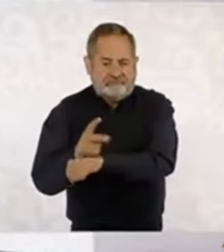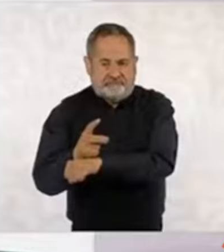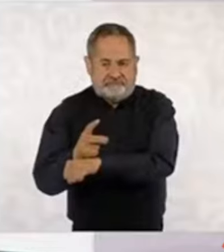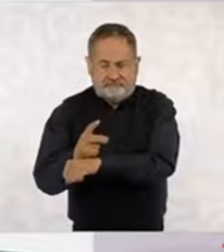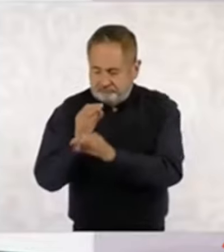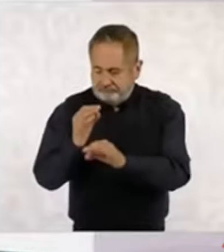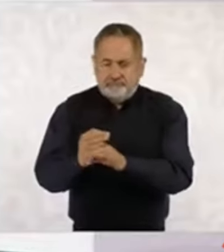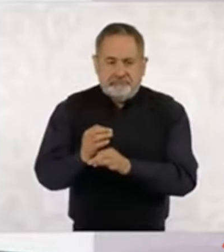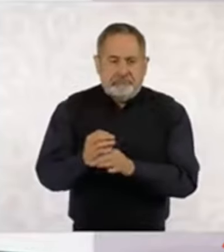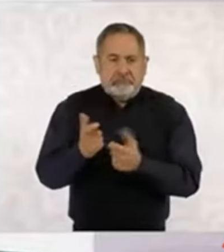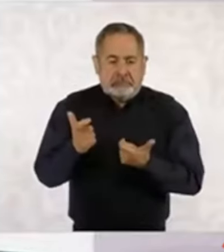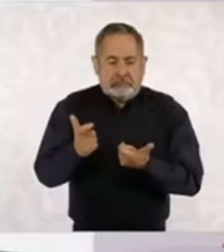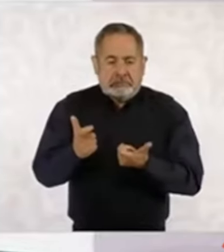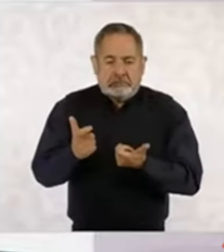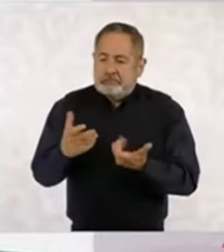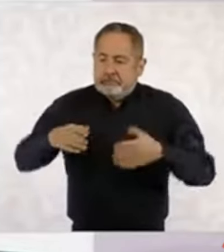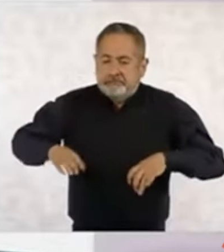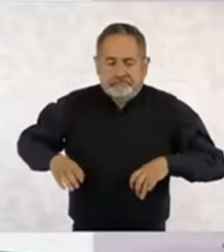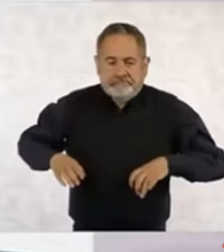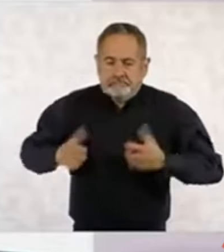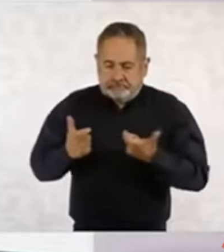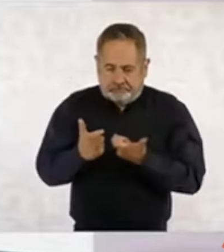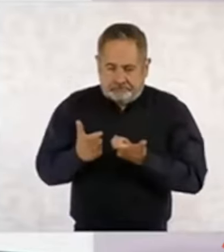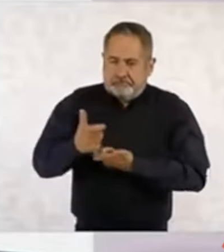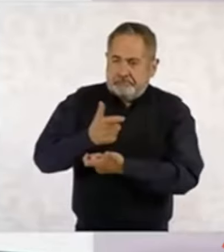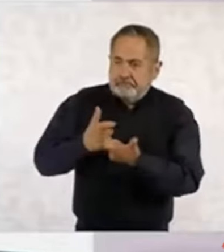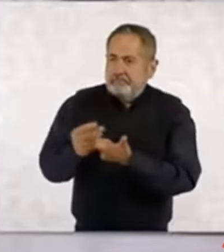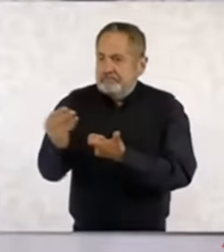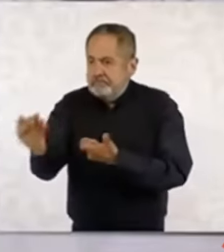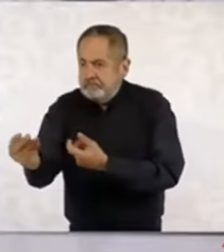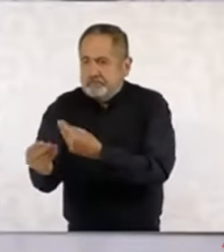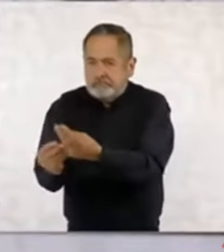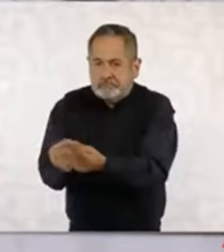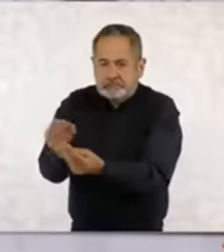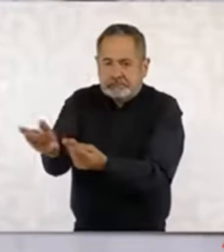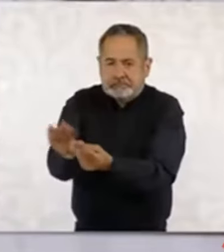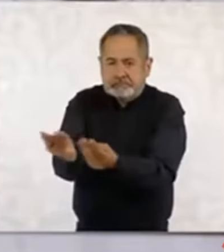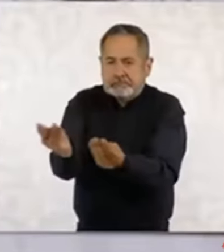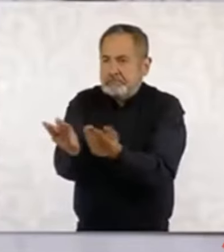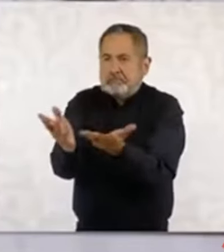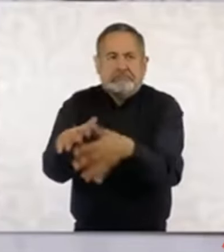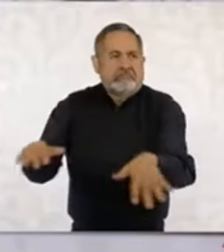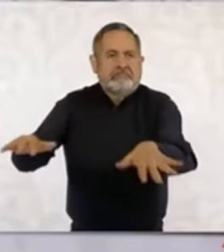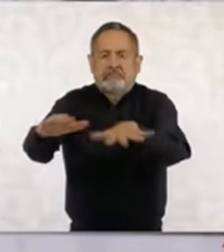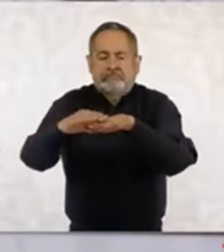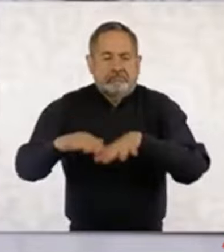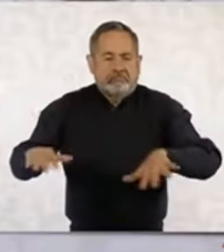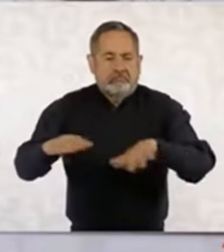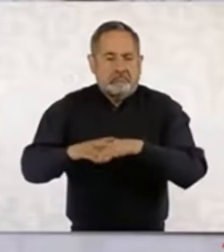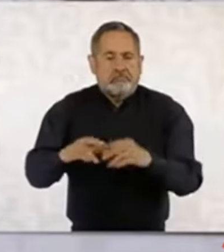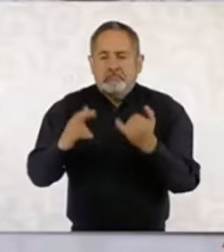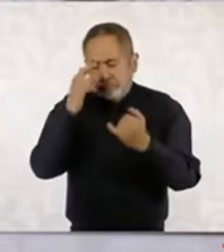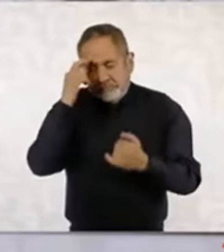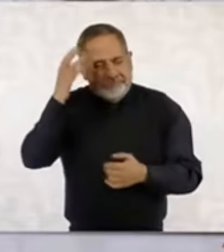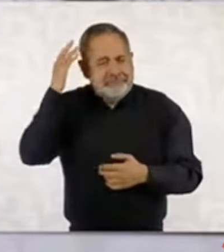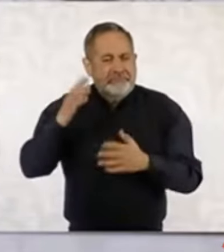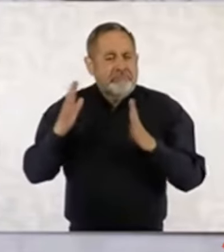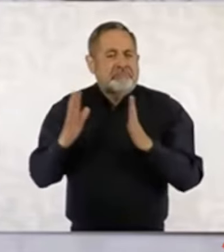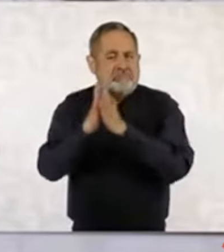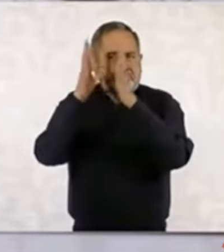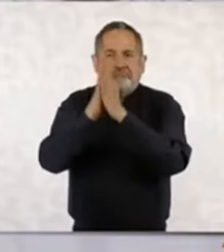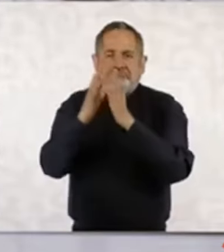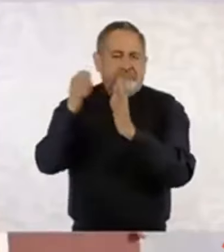donde los recursos públicos se le regresan a la gente. Además de eso, nosotros luchamos por la democracia como la representación del